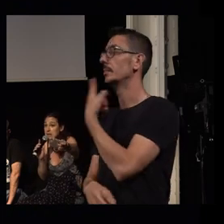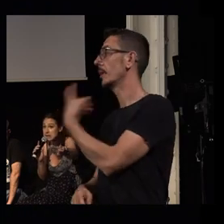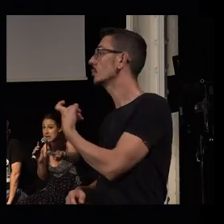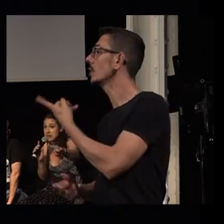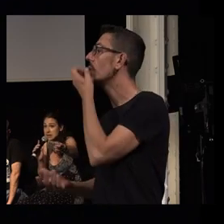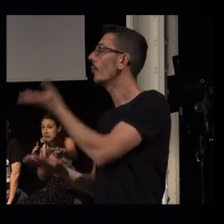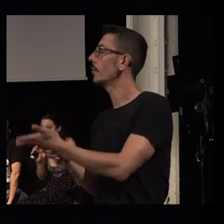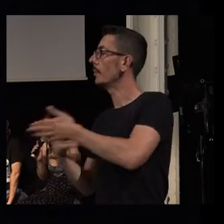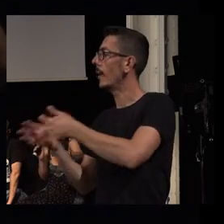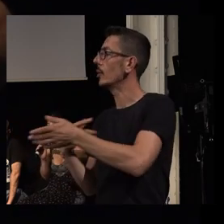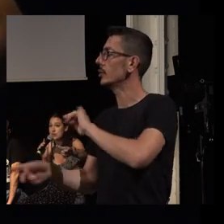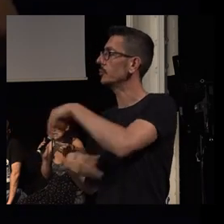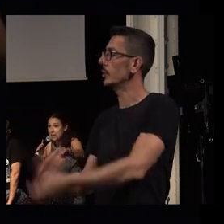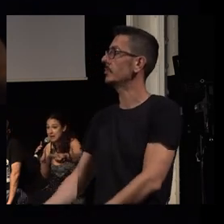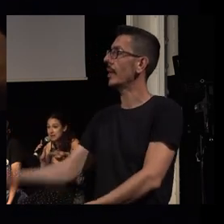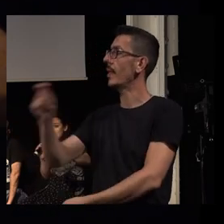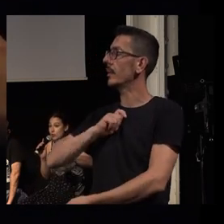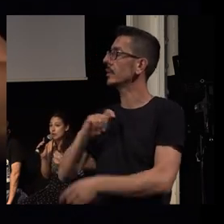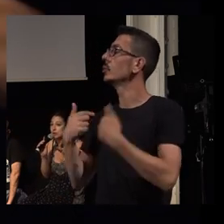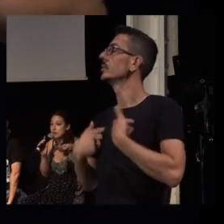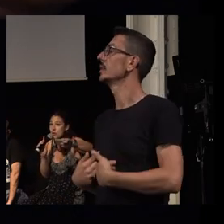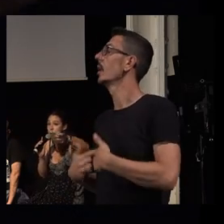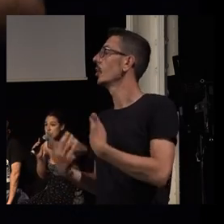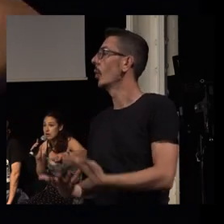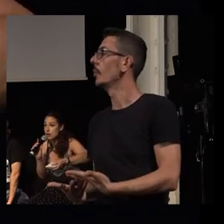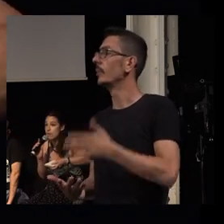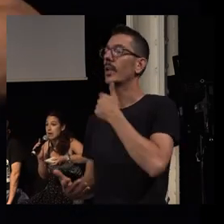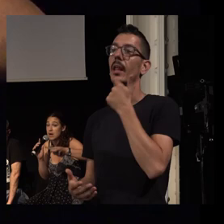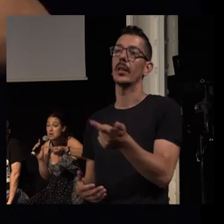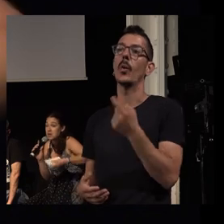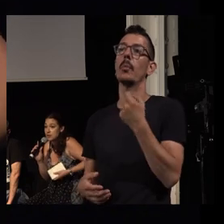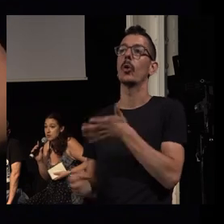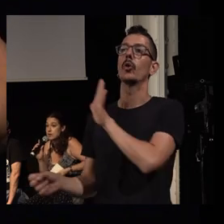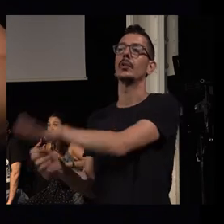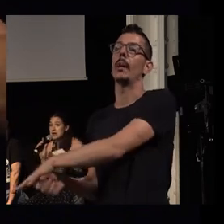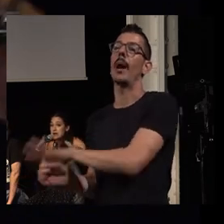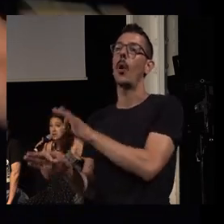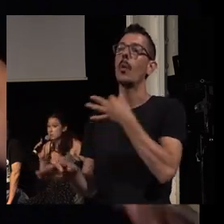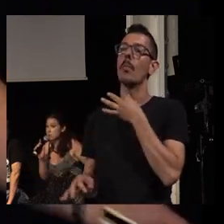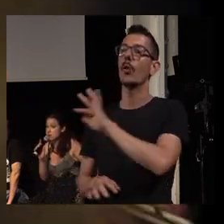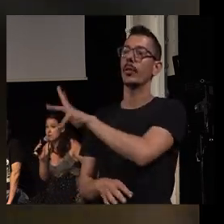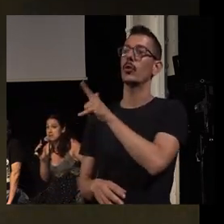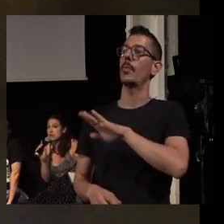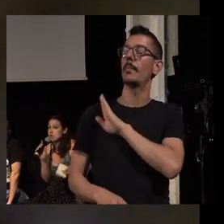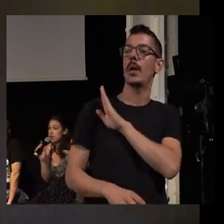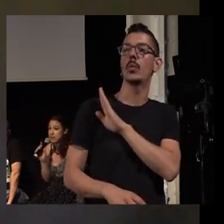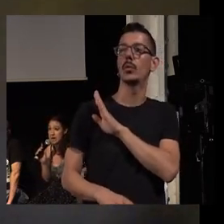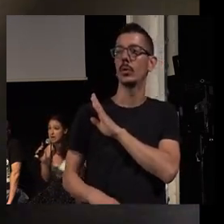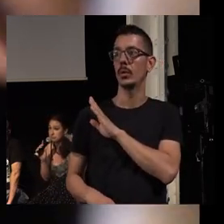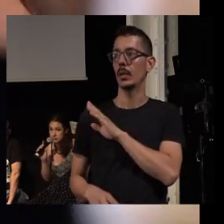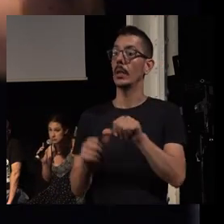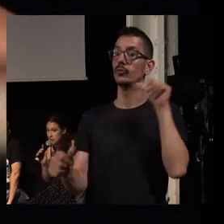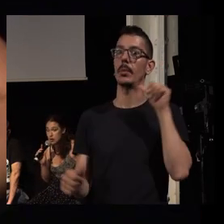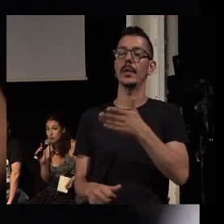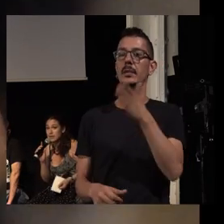de qué necesidades y en qué momento estaban. Por lo tanto, tampoco hemos querido copar una voz que no es nuestra y que muchas veces ha sido